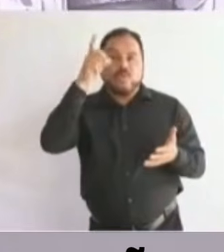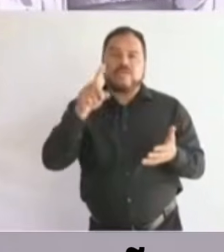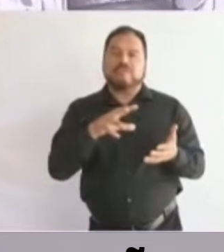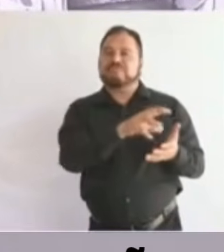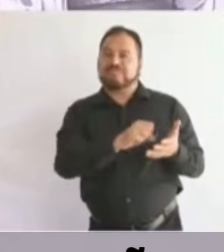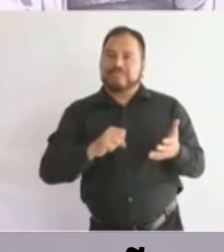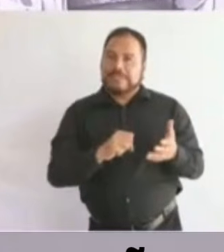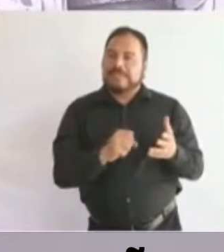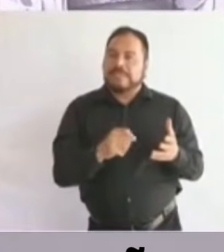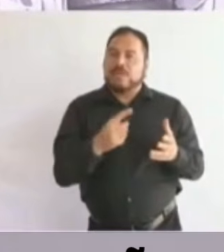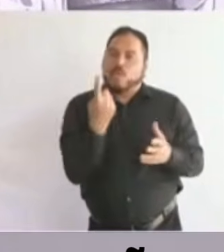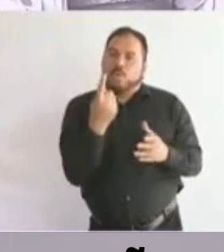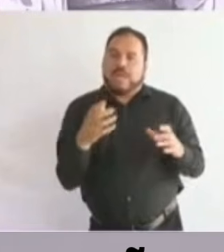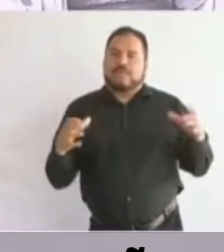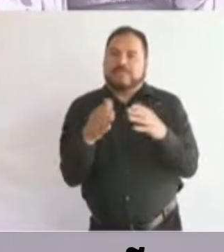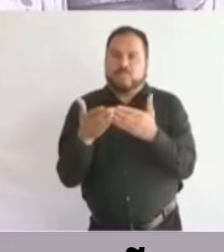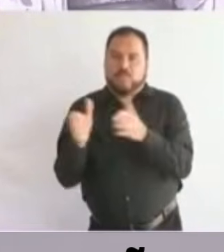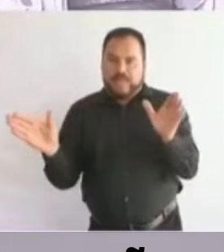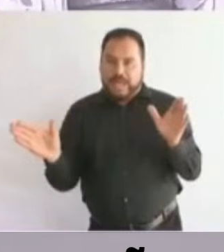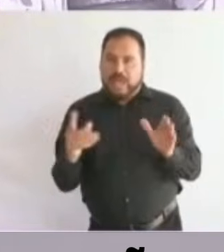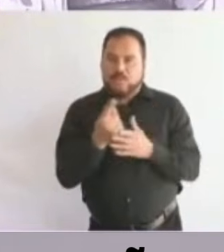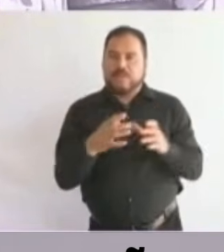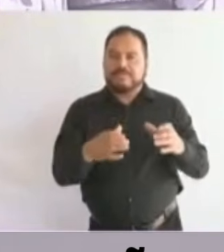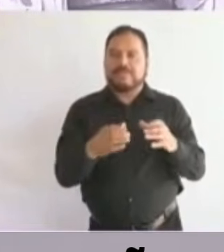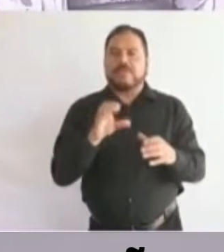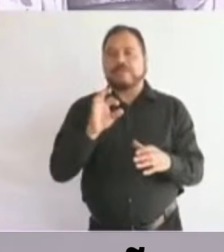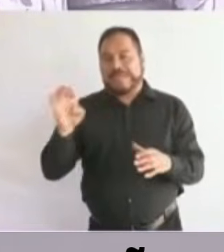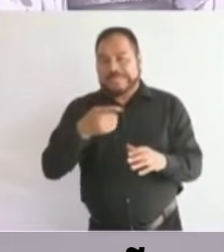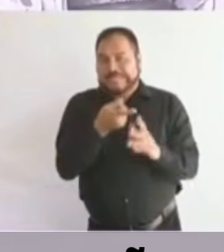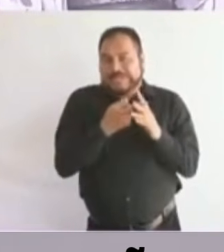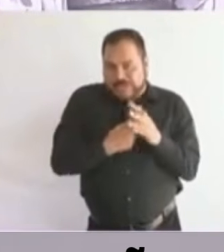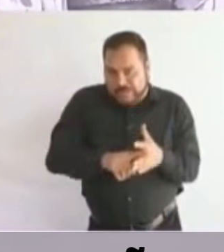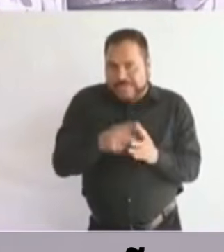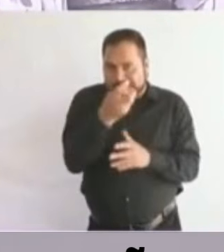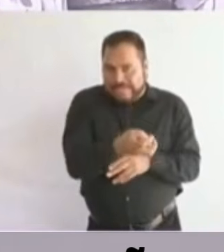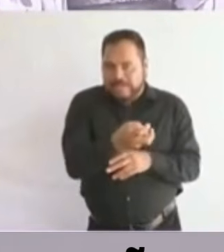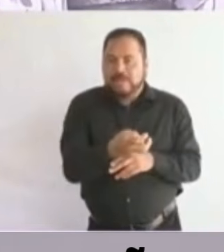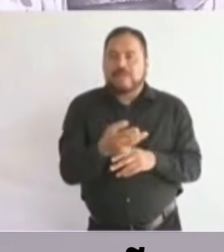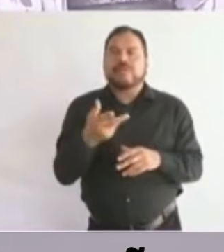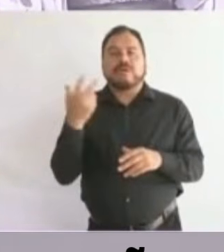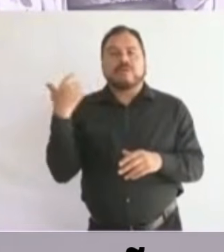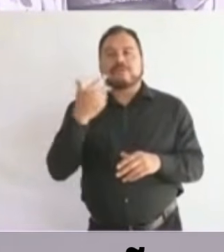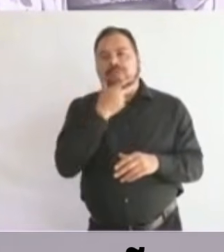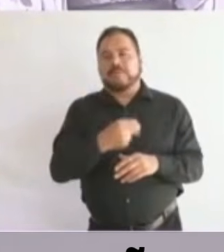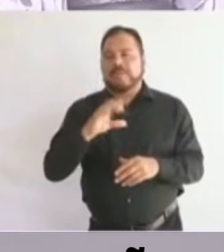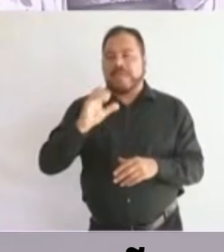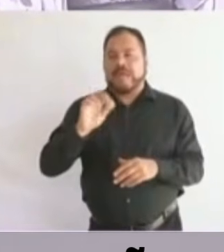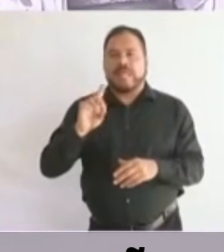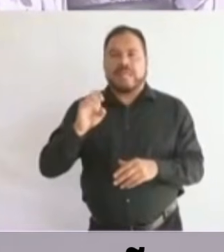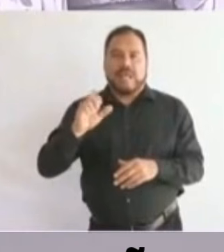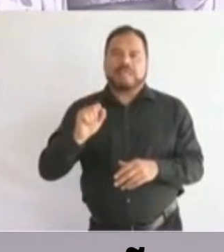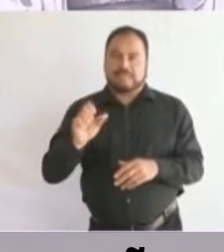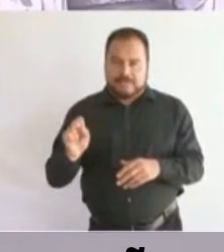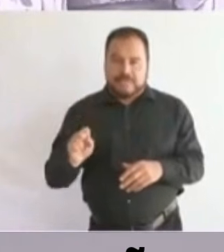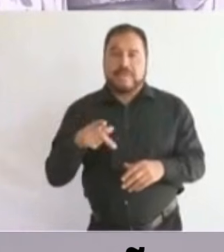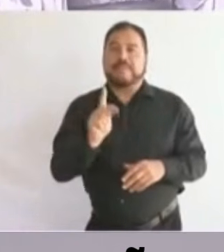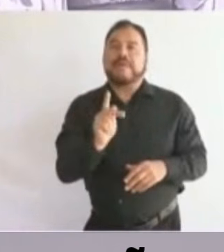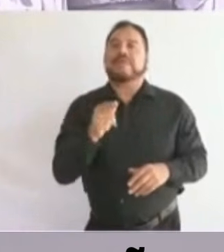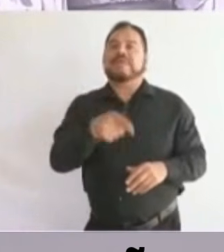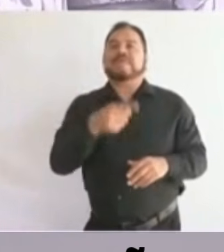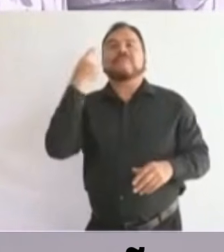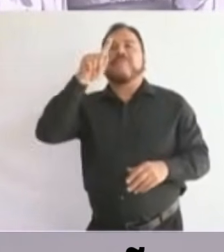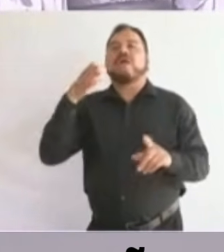pública. Entonces, de hecho, CFE se forma con el general Cárdenas, pero como única empresa